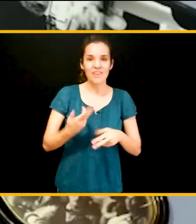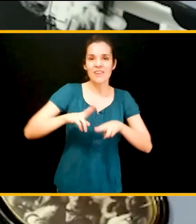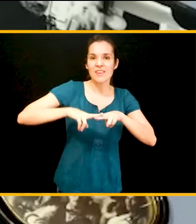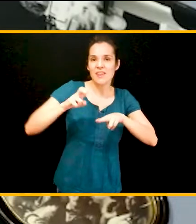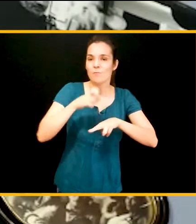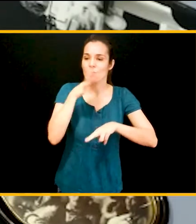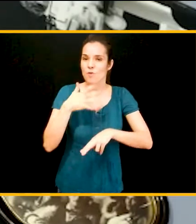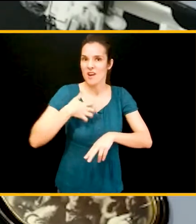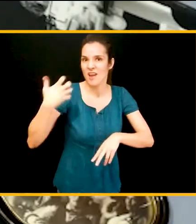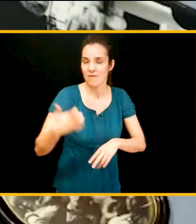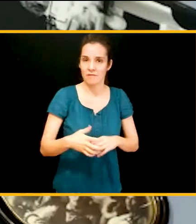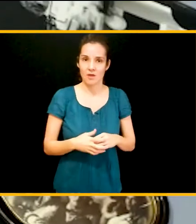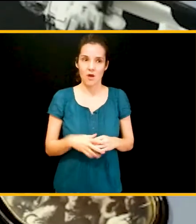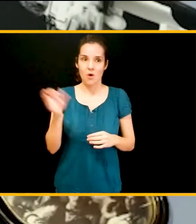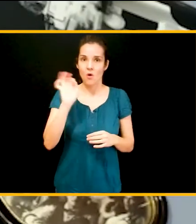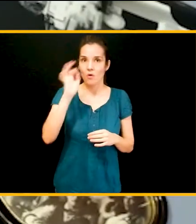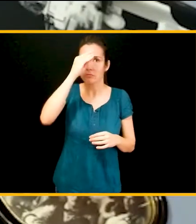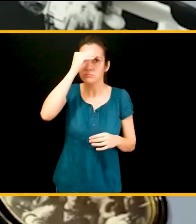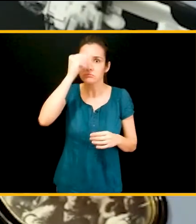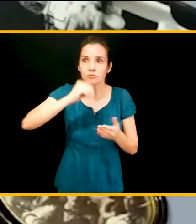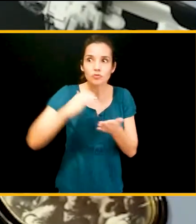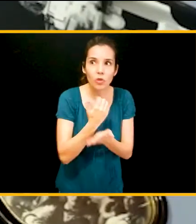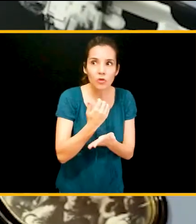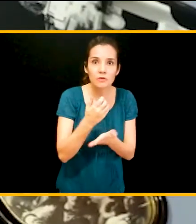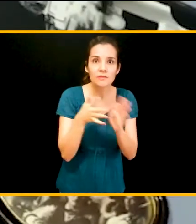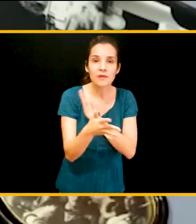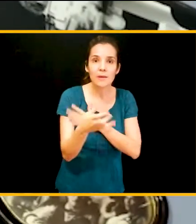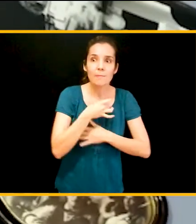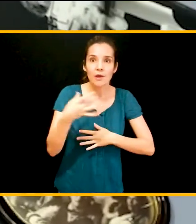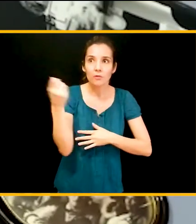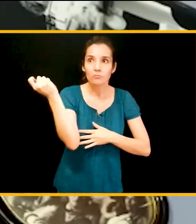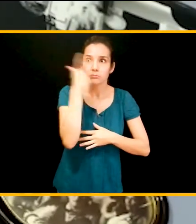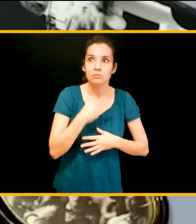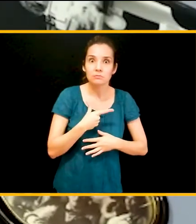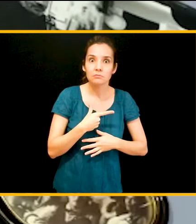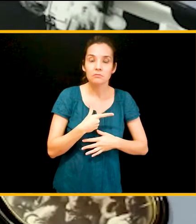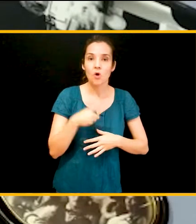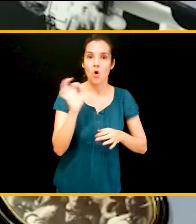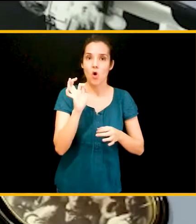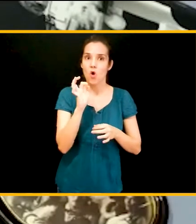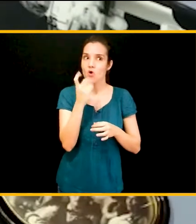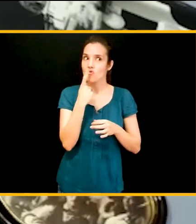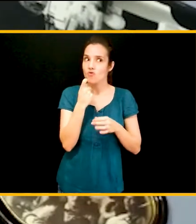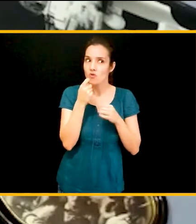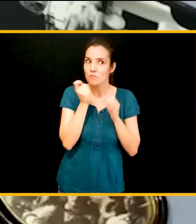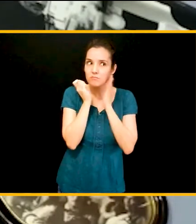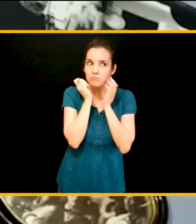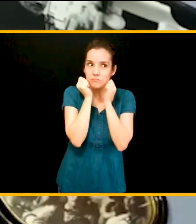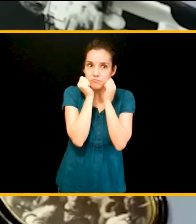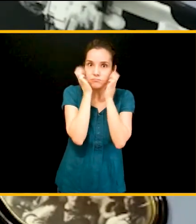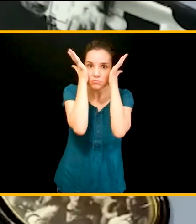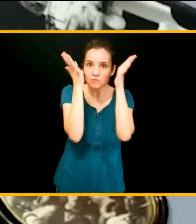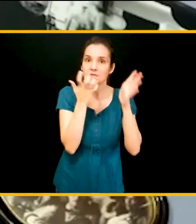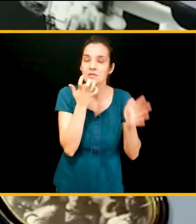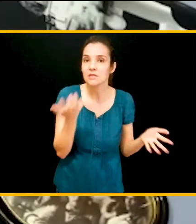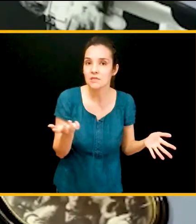que se nos olvida todo y nos quedamos en blanco o que me pongo rojo o colorado cuando